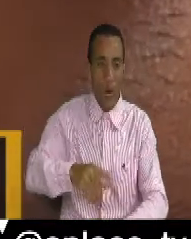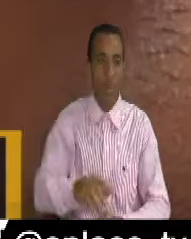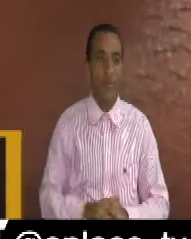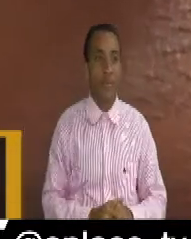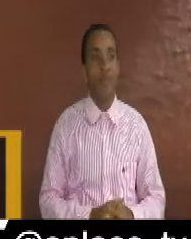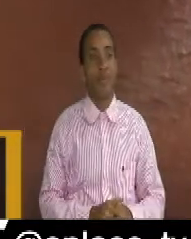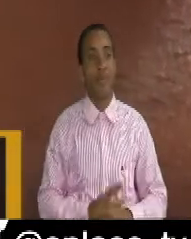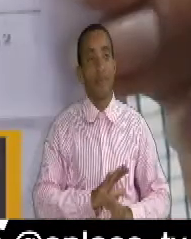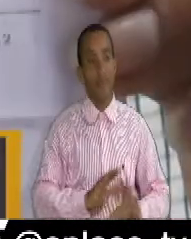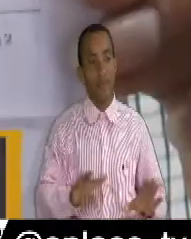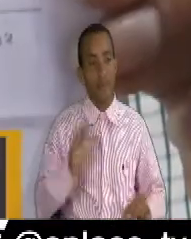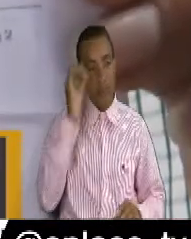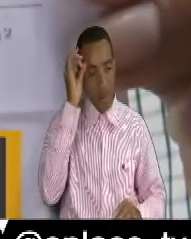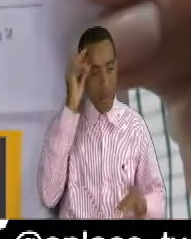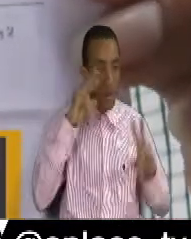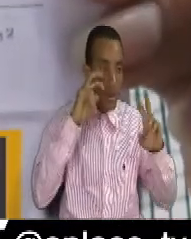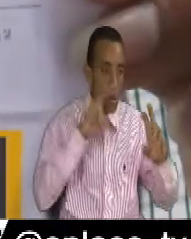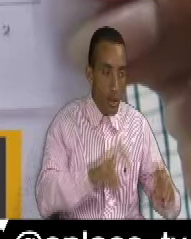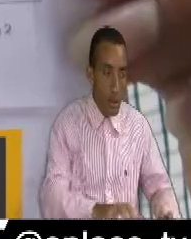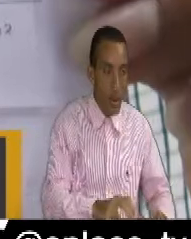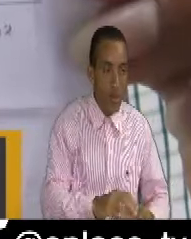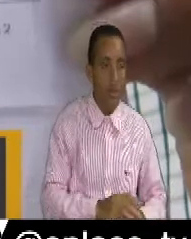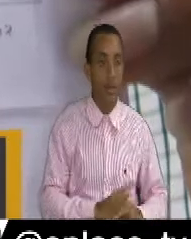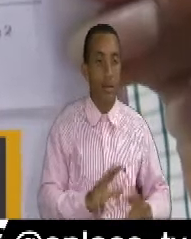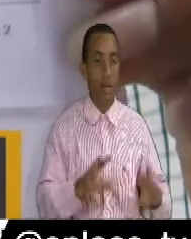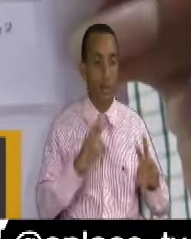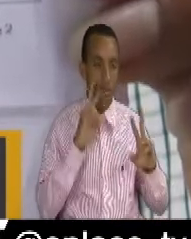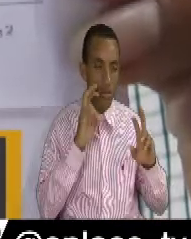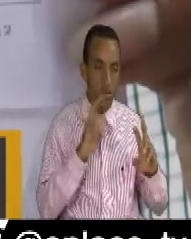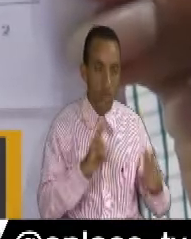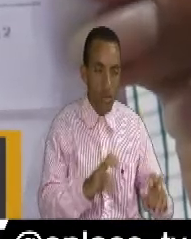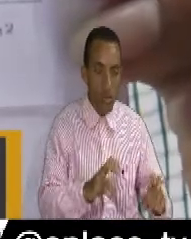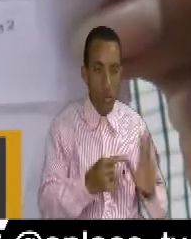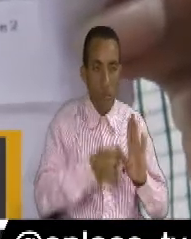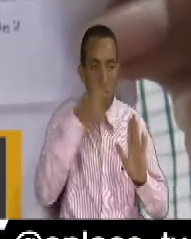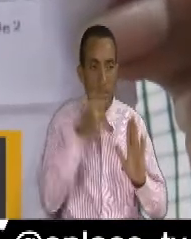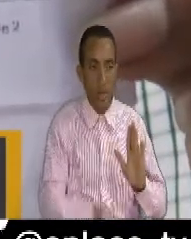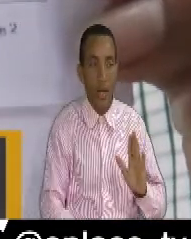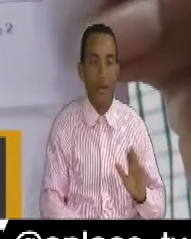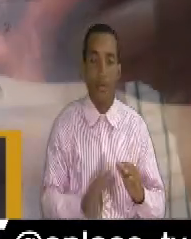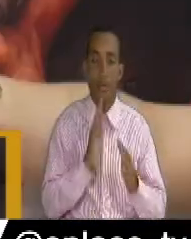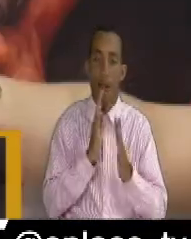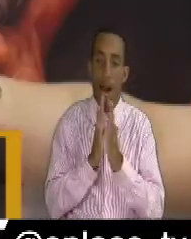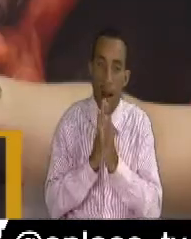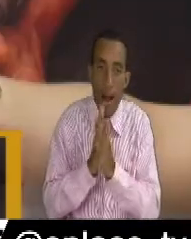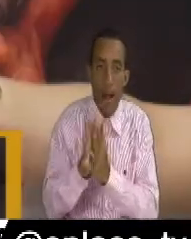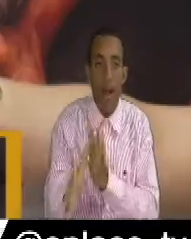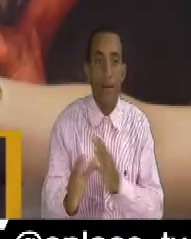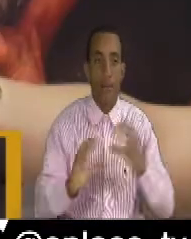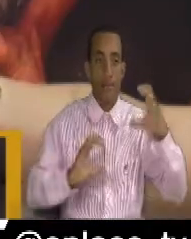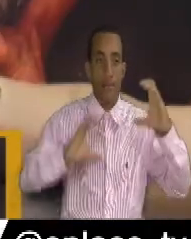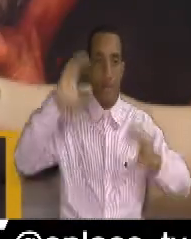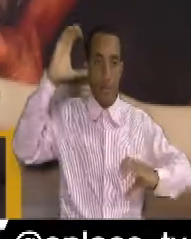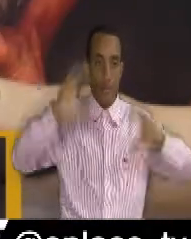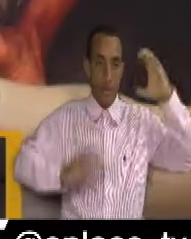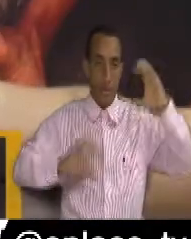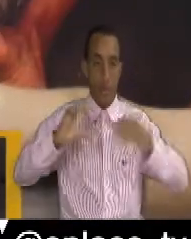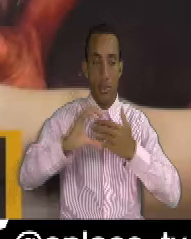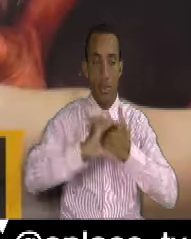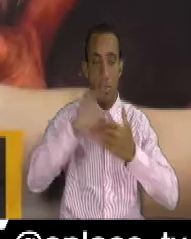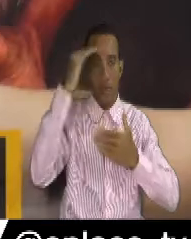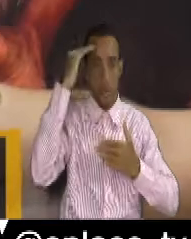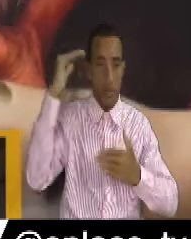trata de un abuso de autoridad, hecho que incluso ya fue puesto en conocimiento de la Procuraduría. Estos chicos llegan ayer a la corporación con